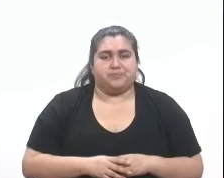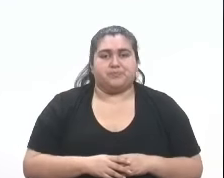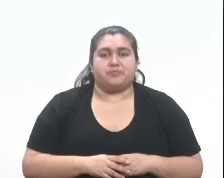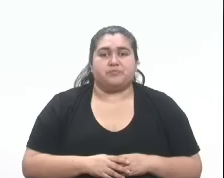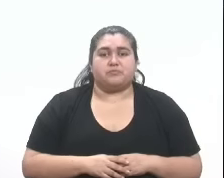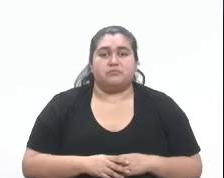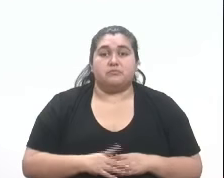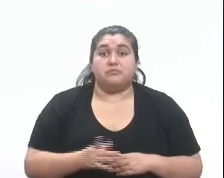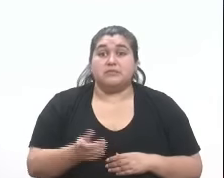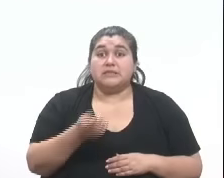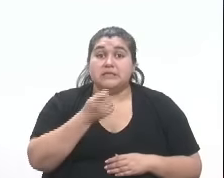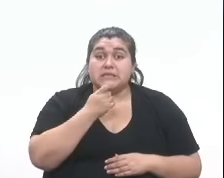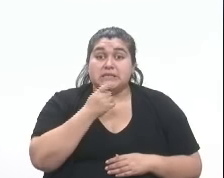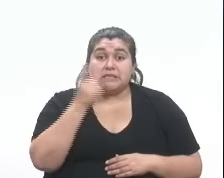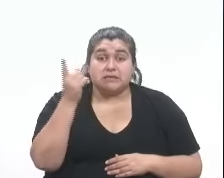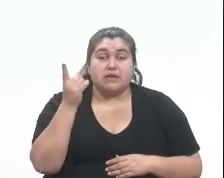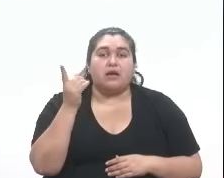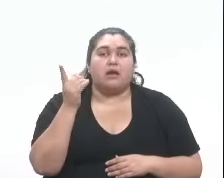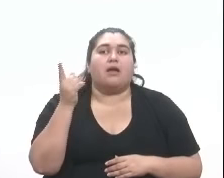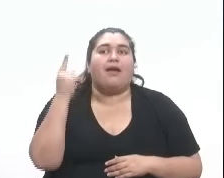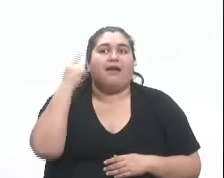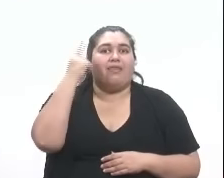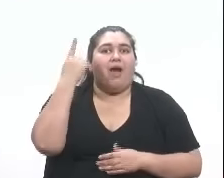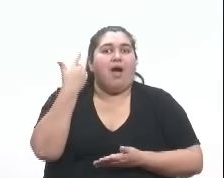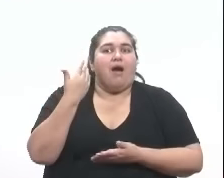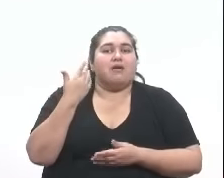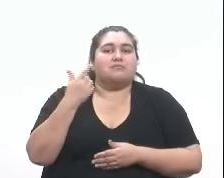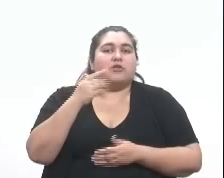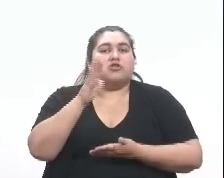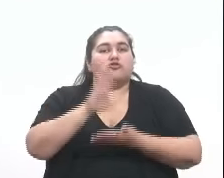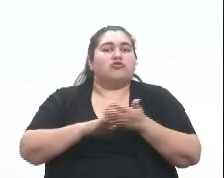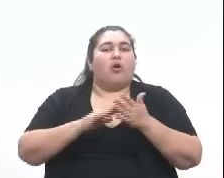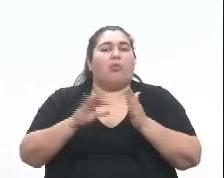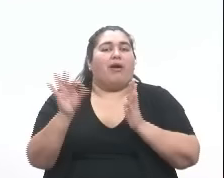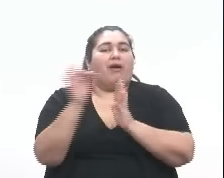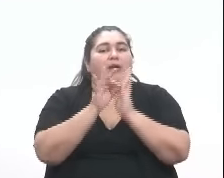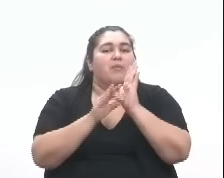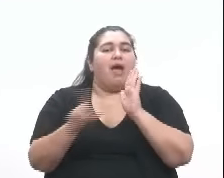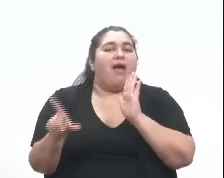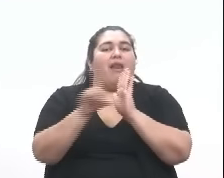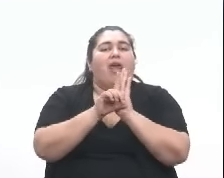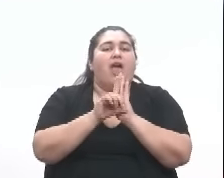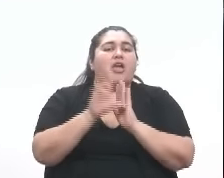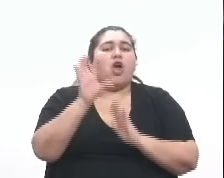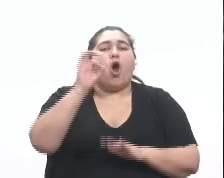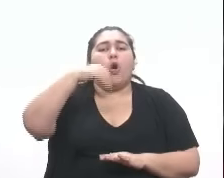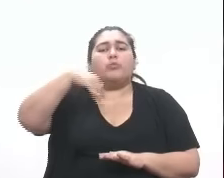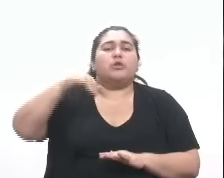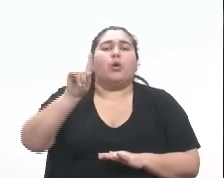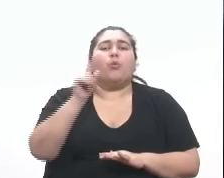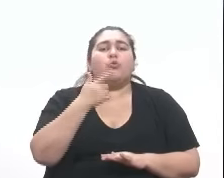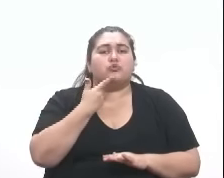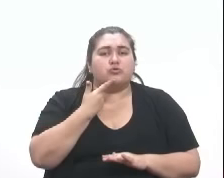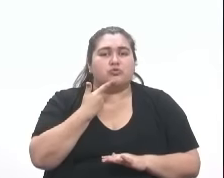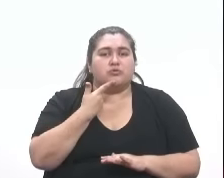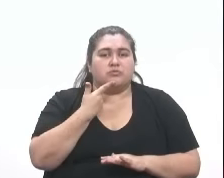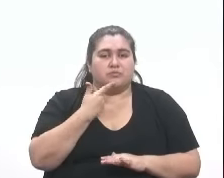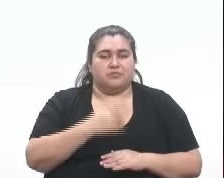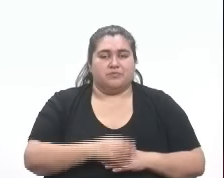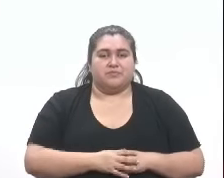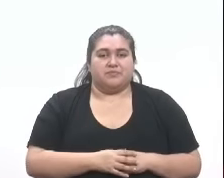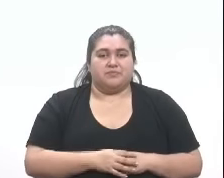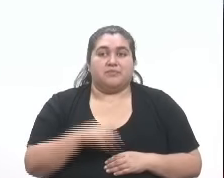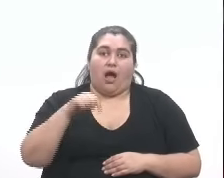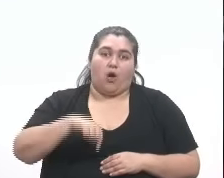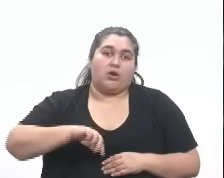Cuando no le salió lo que ellos llamaban ley ómnibus, vinieron con el segundo mensaje, que es esta ley acotada,